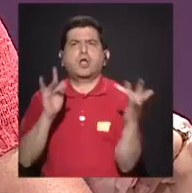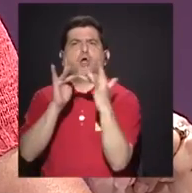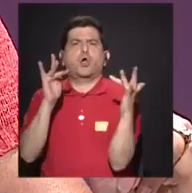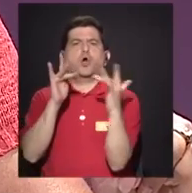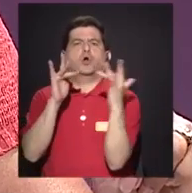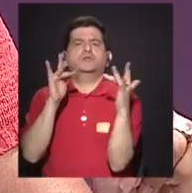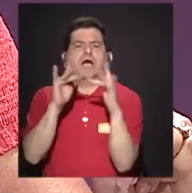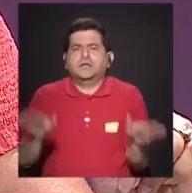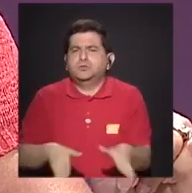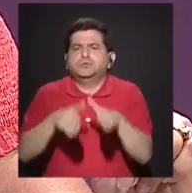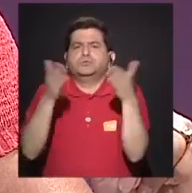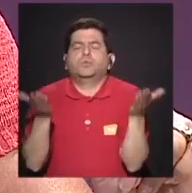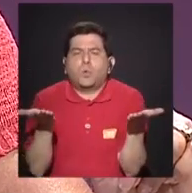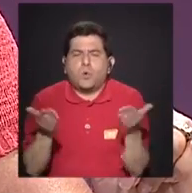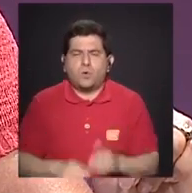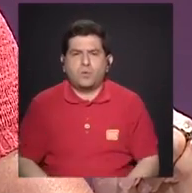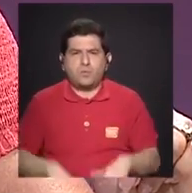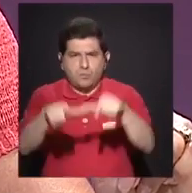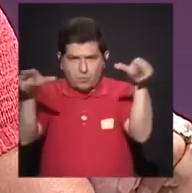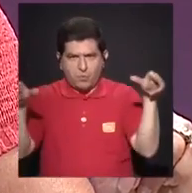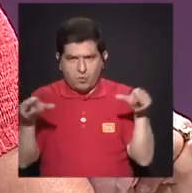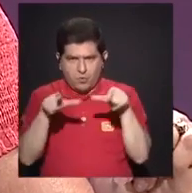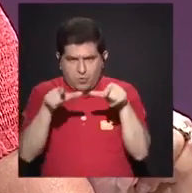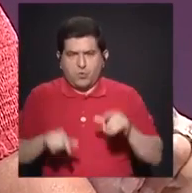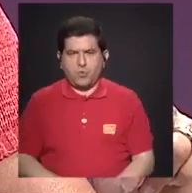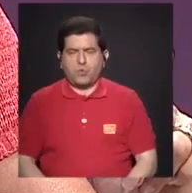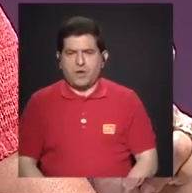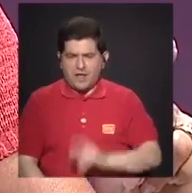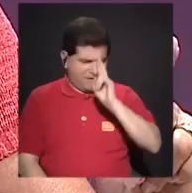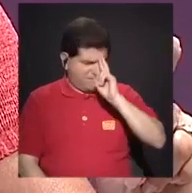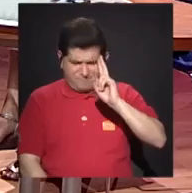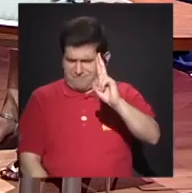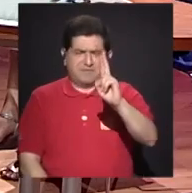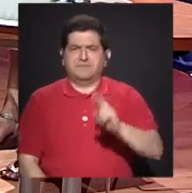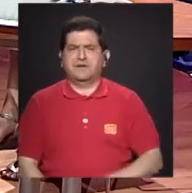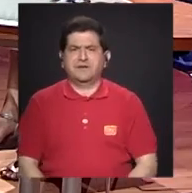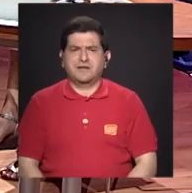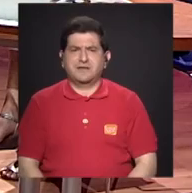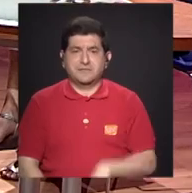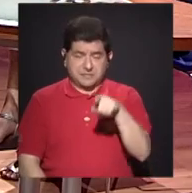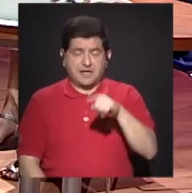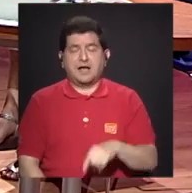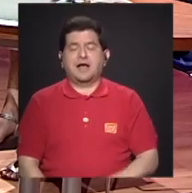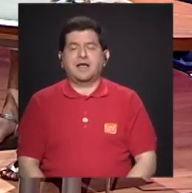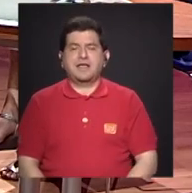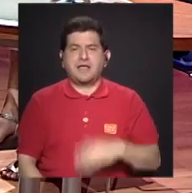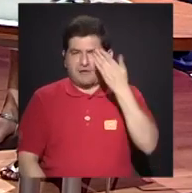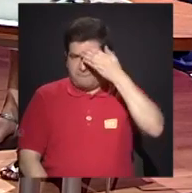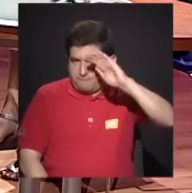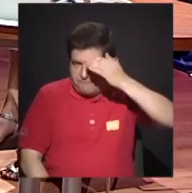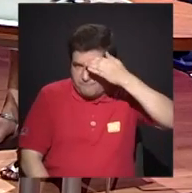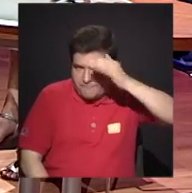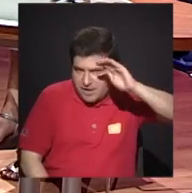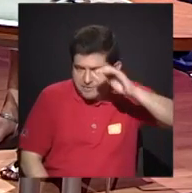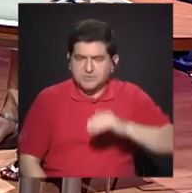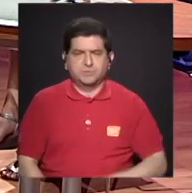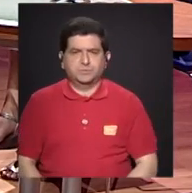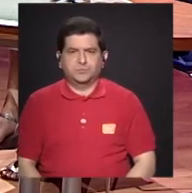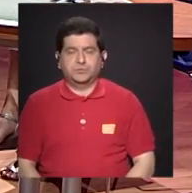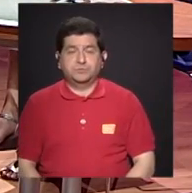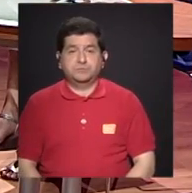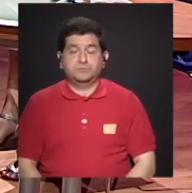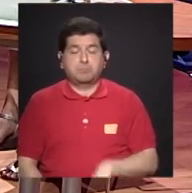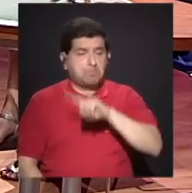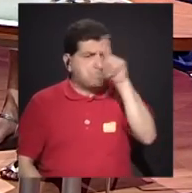contactar mediante nuestra página de Irreverencias barra inclinada Facebook para